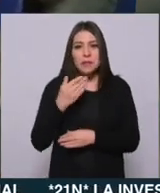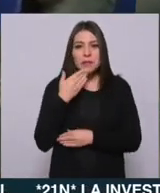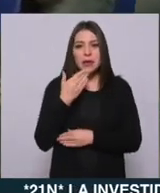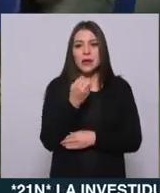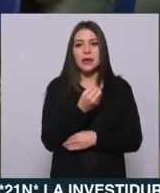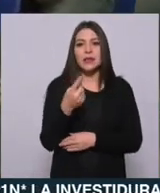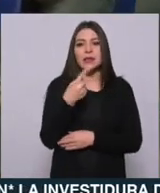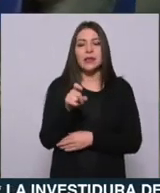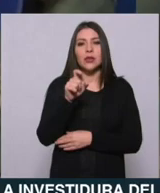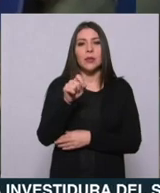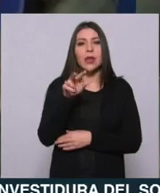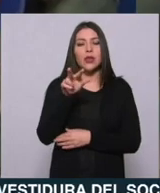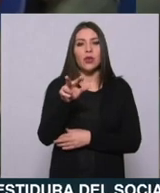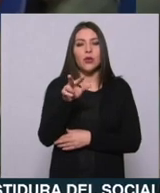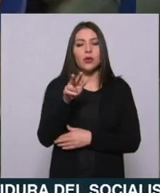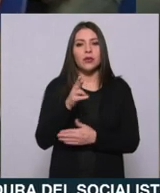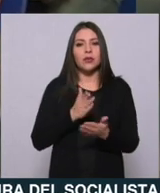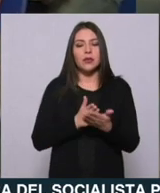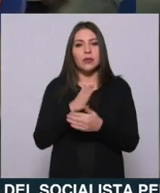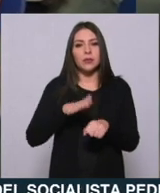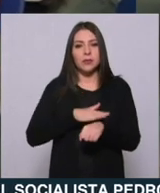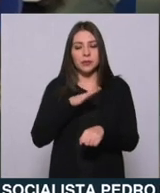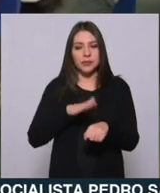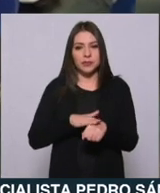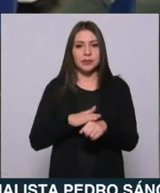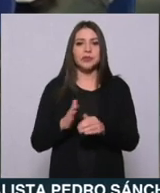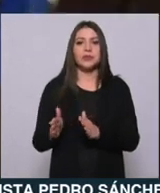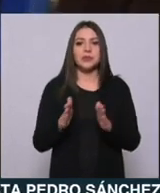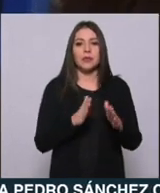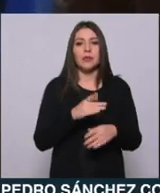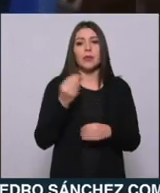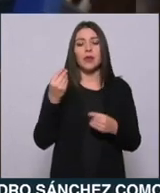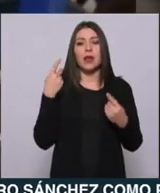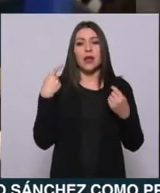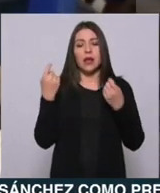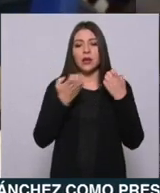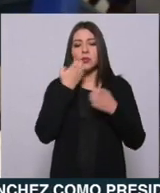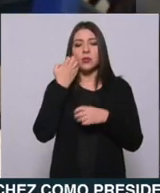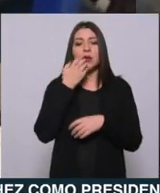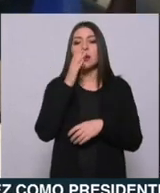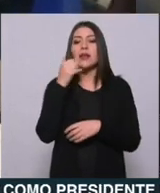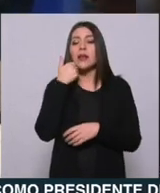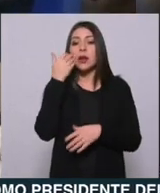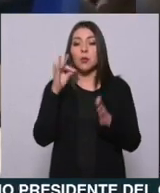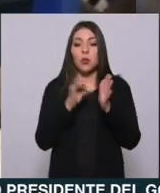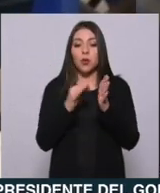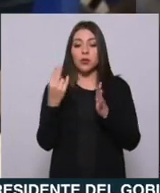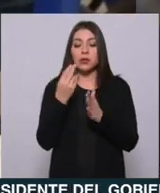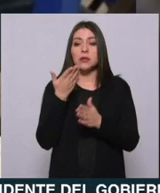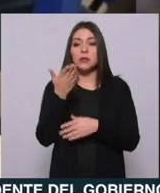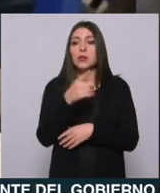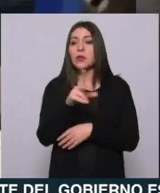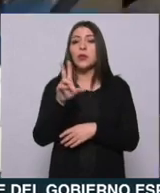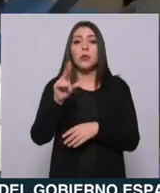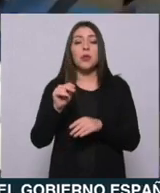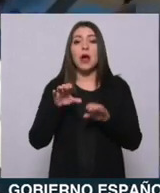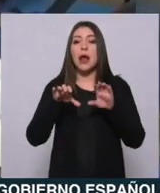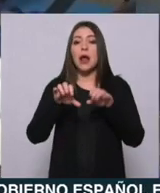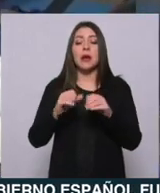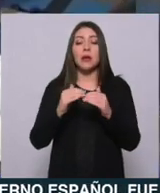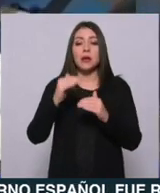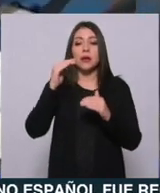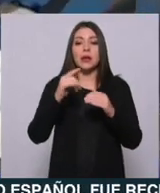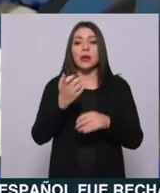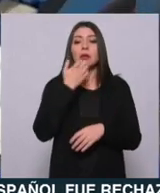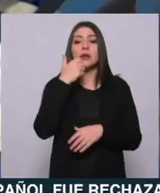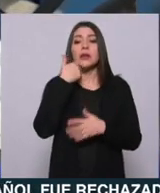año las escuelas con mayor demanda dejan fuera a miles de aspirantes por no alcanzar los aciertos requeridos. Las escuelas cubiertas por los estudiantes